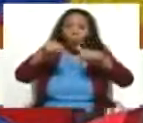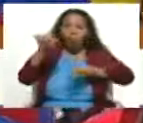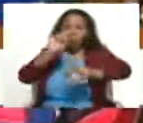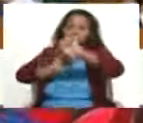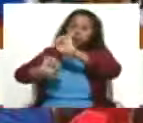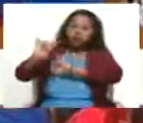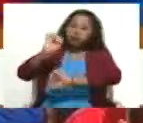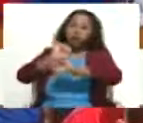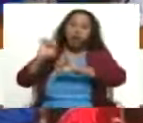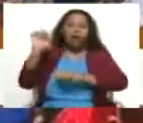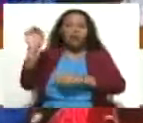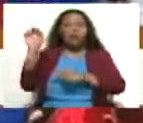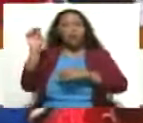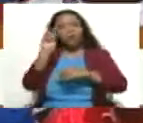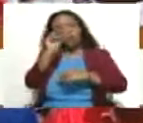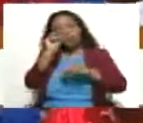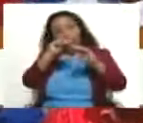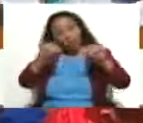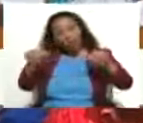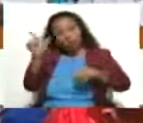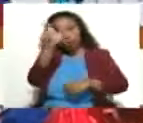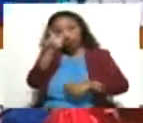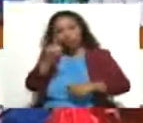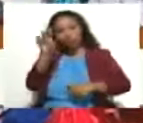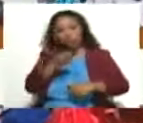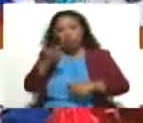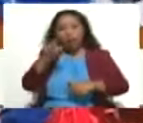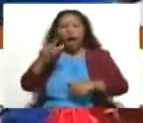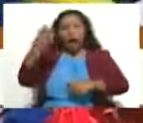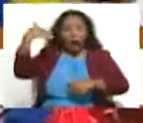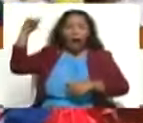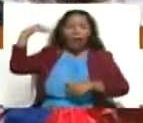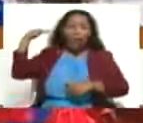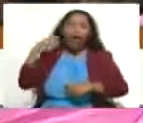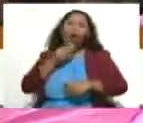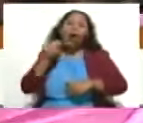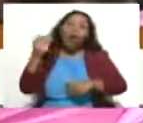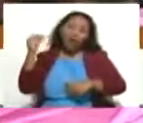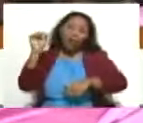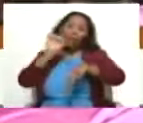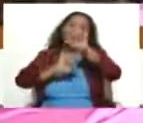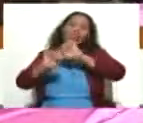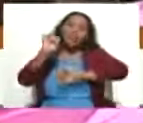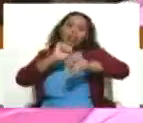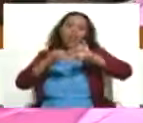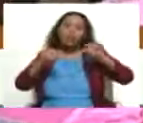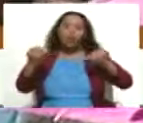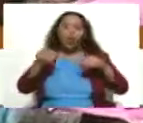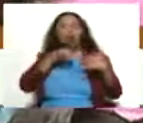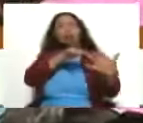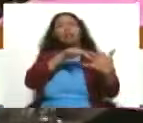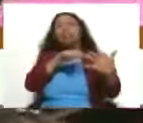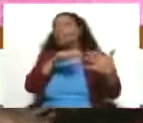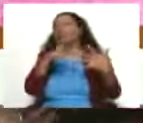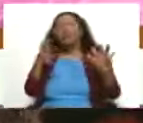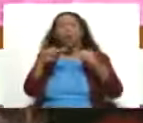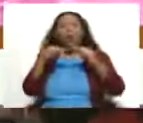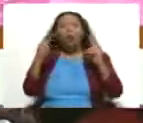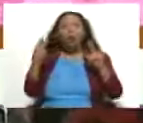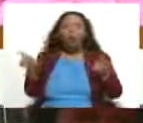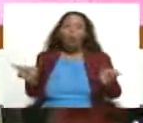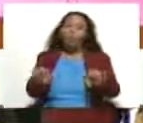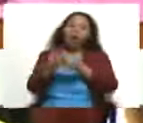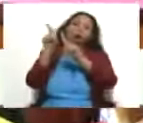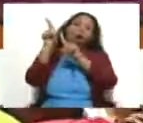nuestro territorio. Así como una vez la juventud defendió nuestro territorio en la batalla de los puentes, así como